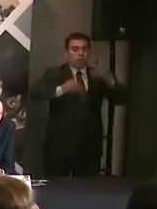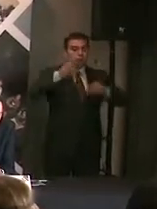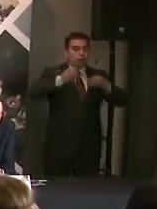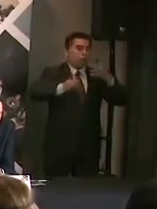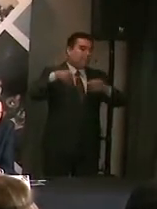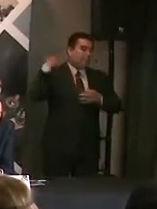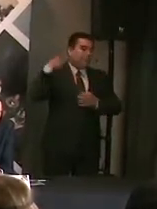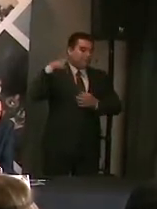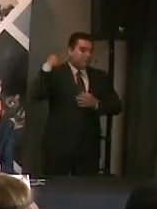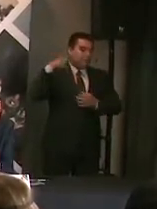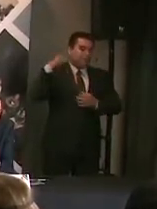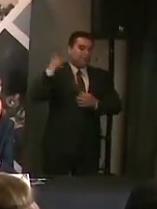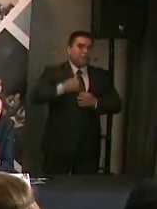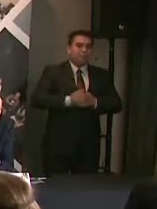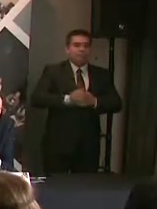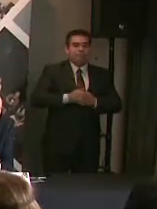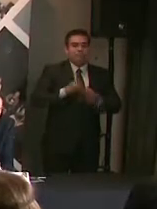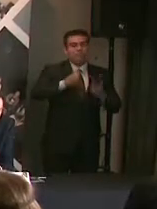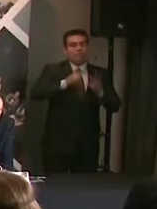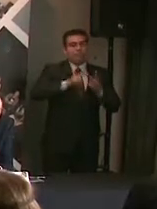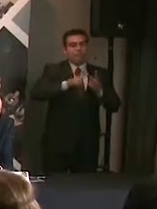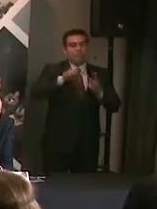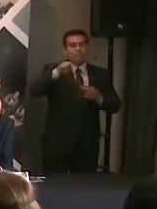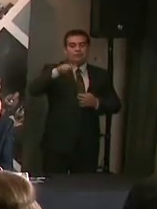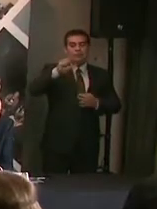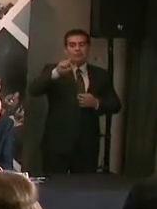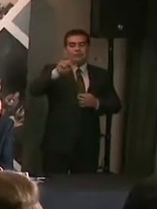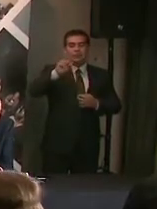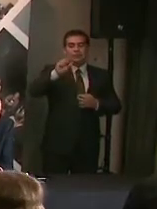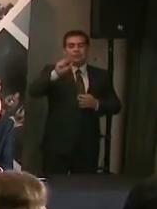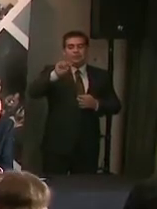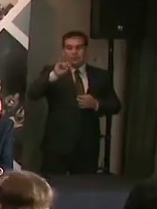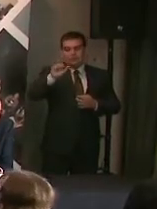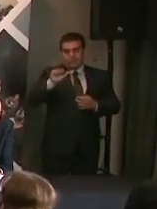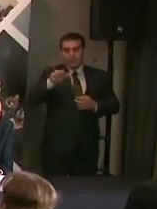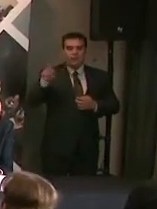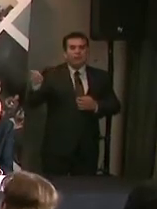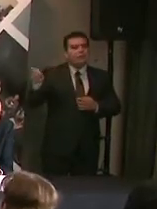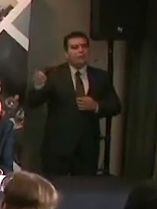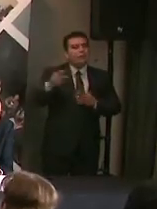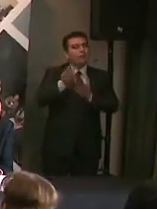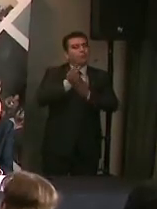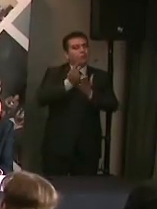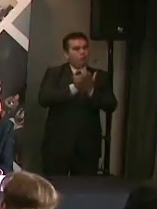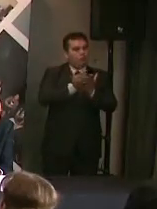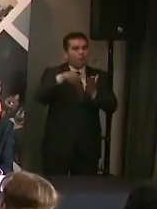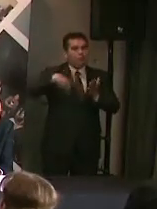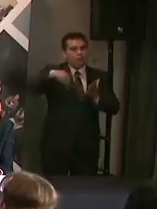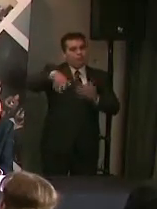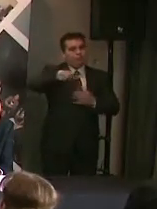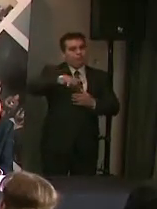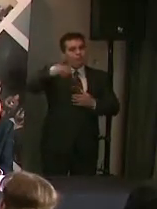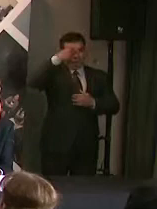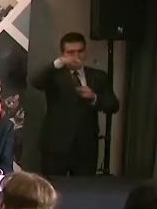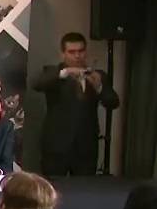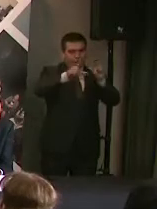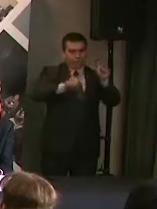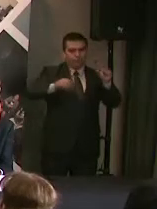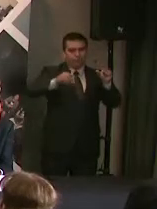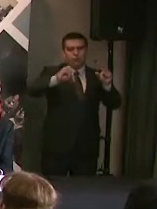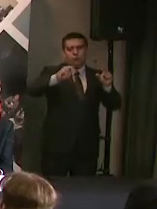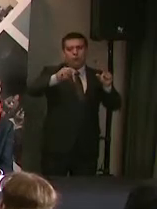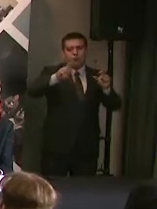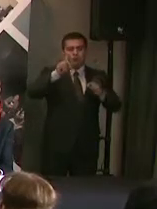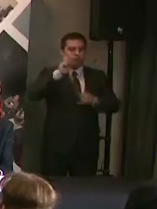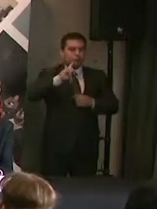Querétaro. A Natalia Calero Sánchez, especialista en gestión de programas de la Oficina ONU Mujeres México. A mis